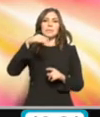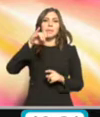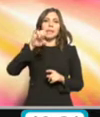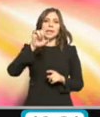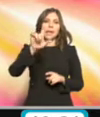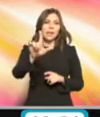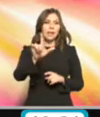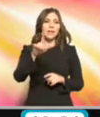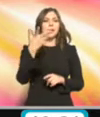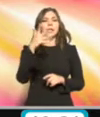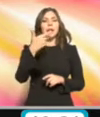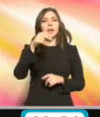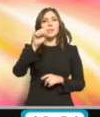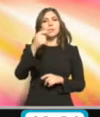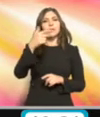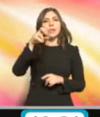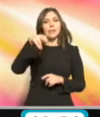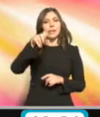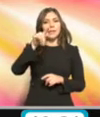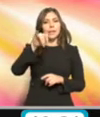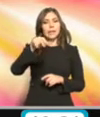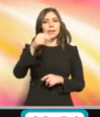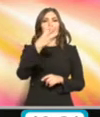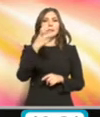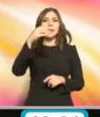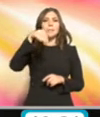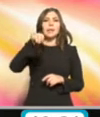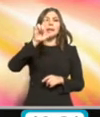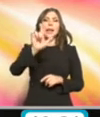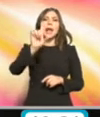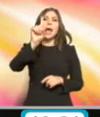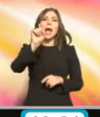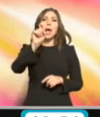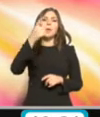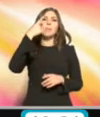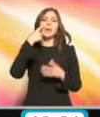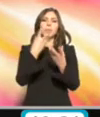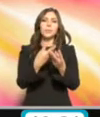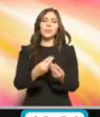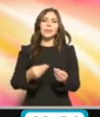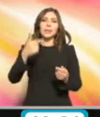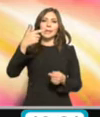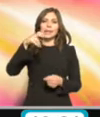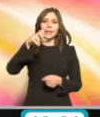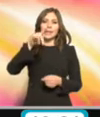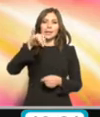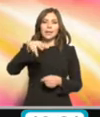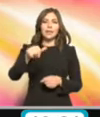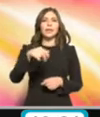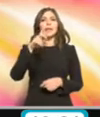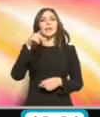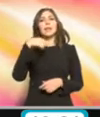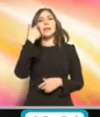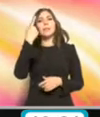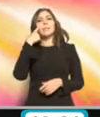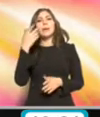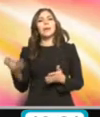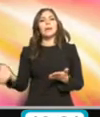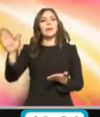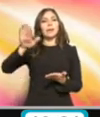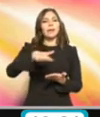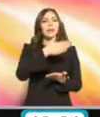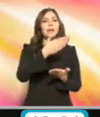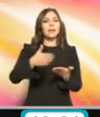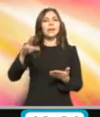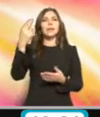de abeja, 10 gramos de grenetina, 300 mililitros de agua para hidratar la grenetina 30 mililitros. Y para la jalea, 30.